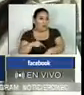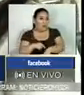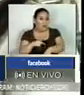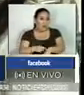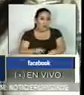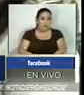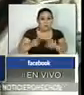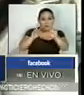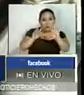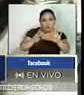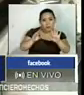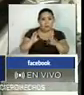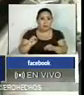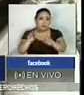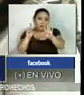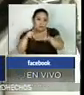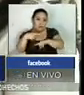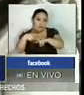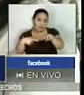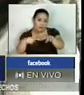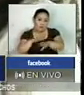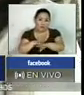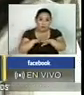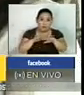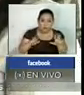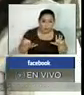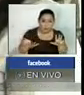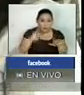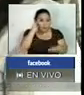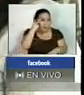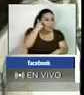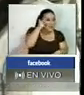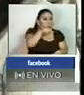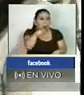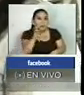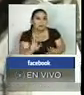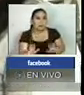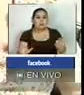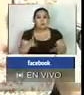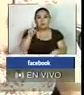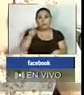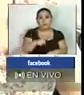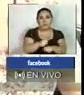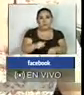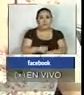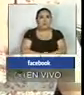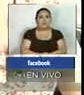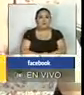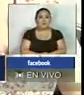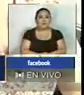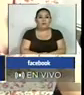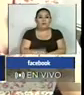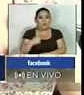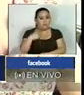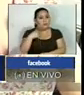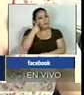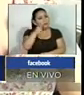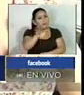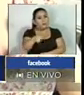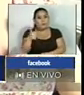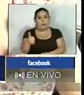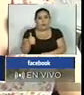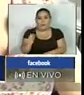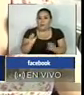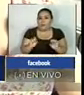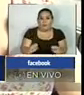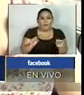7, 7 y media pasada del turno. Pensamos que no íbamos a encontrar transporte, pero gracias a Dios aquí están. Y me parece bien porque muchas personas no